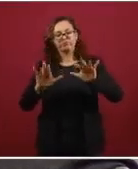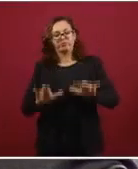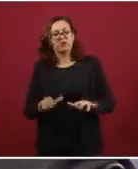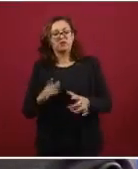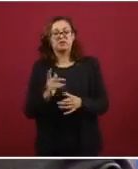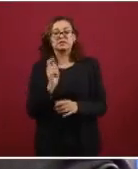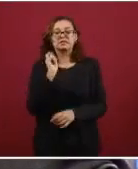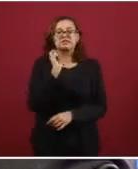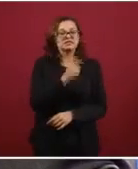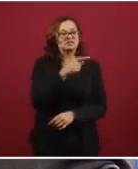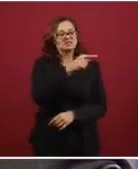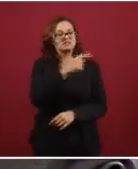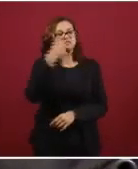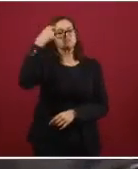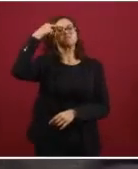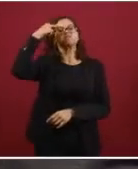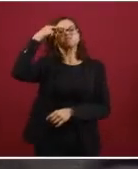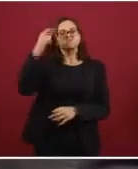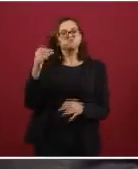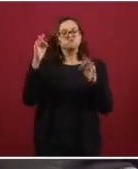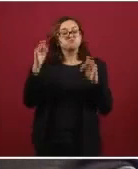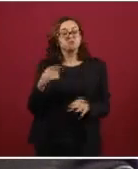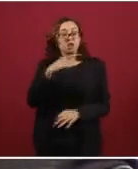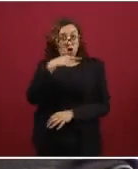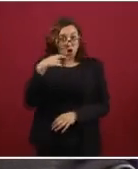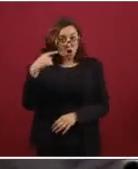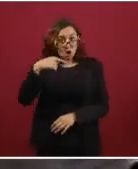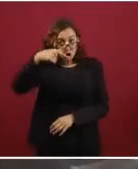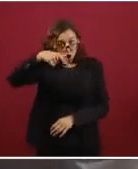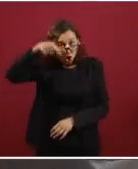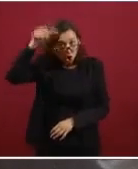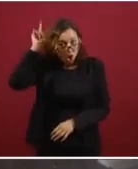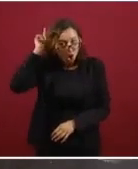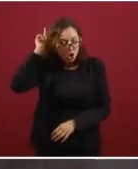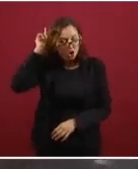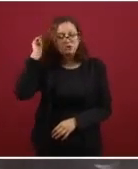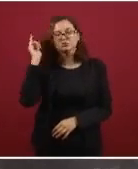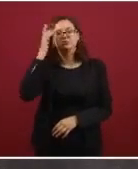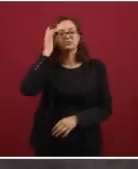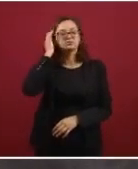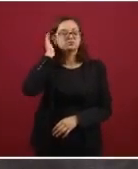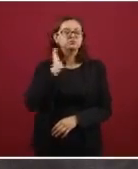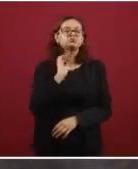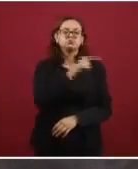Es terrible lo que dice, pero no es que esté loco. Está en ejercicio de sus facultades.